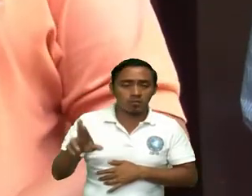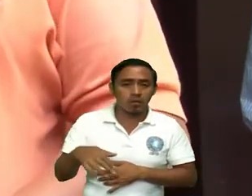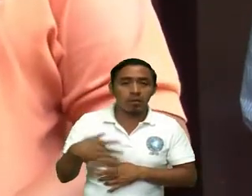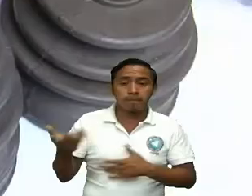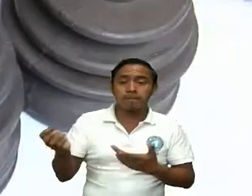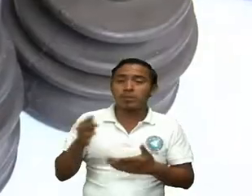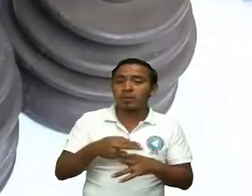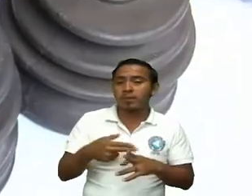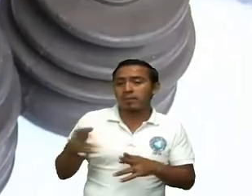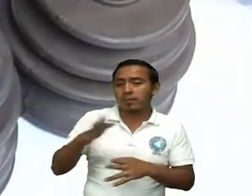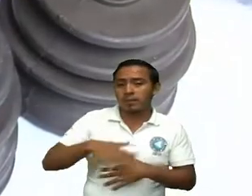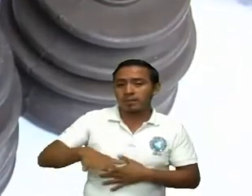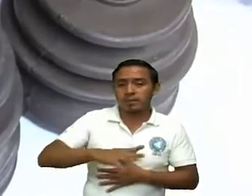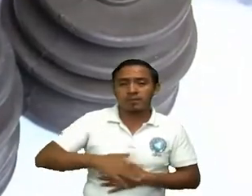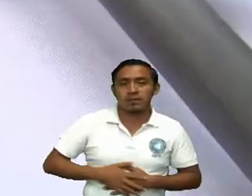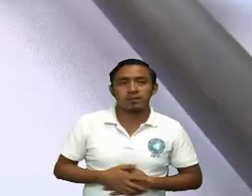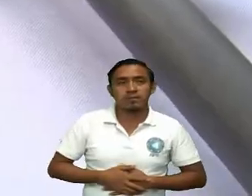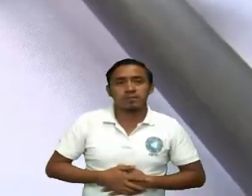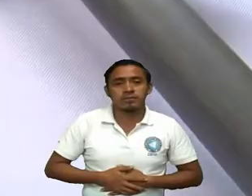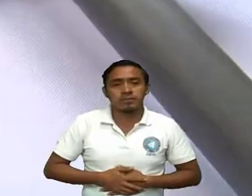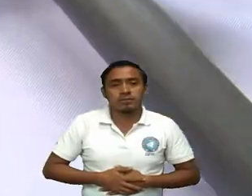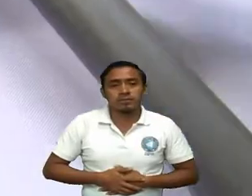de base.